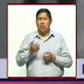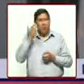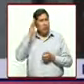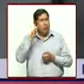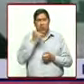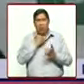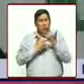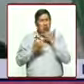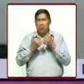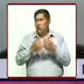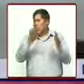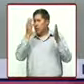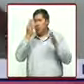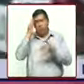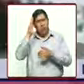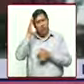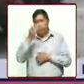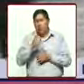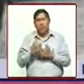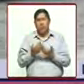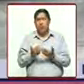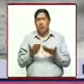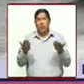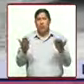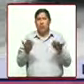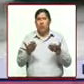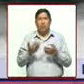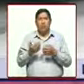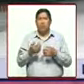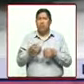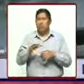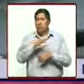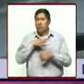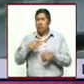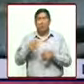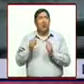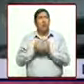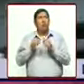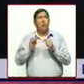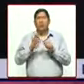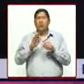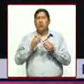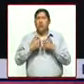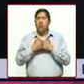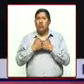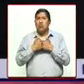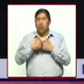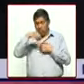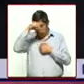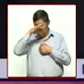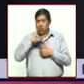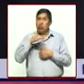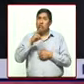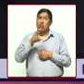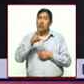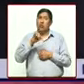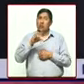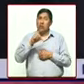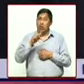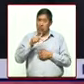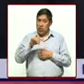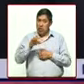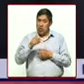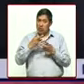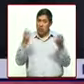no sé, había soltado, que es el hábito, no sabemos cómo, pero se ha perdido, abre su concubín, está retenido. O sea que el señor Vidalio todavía